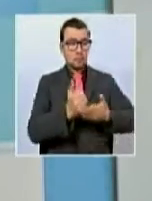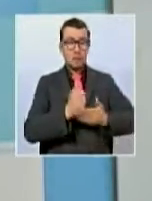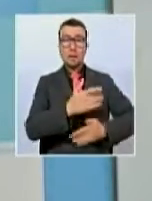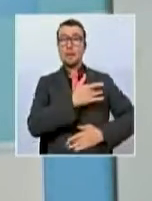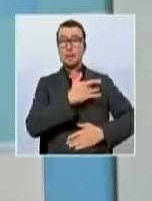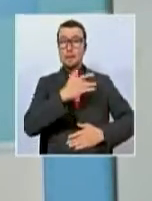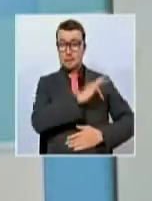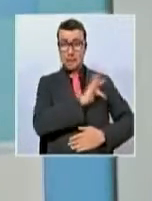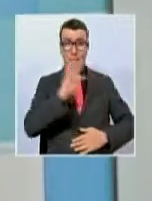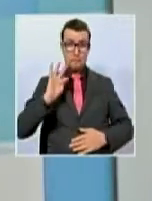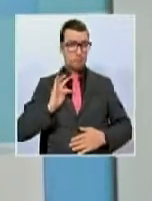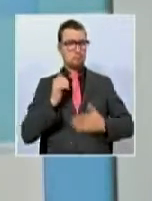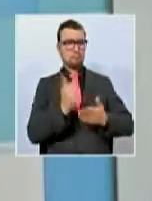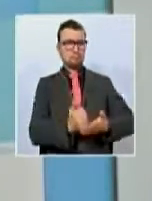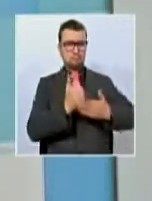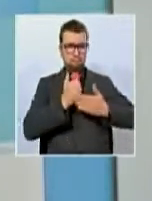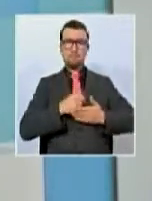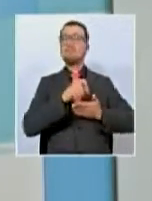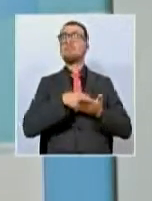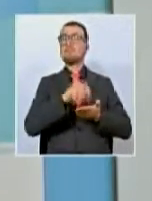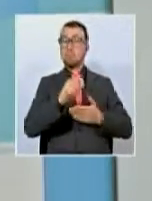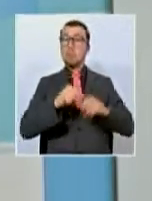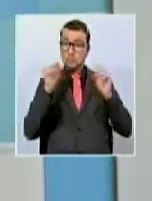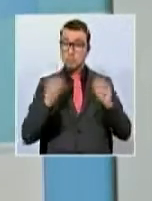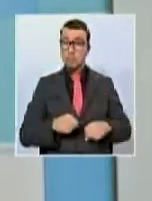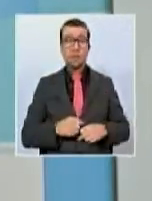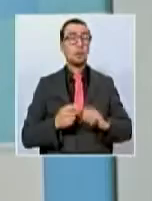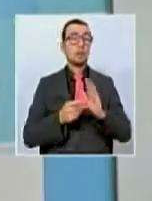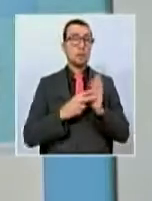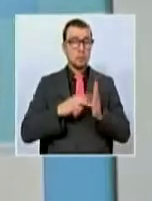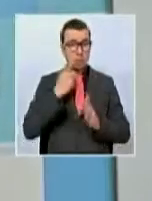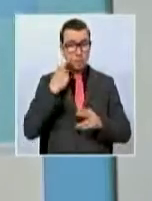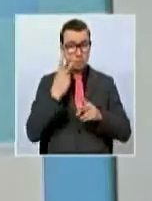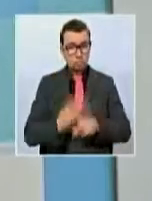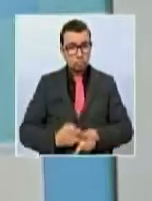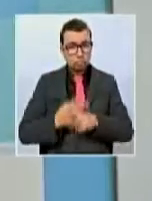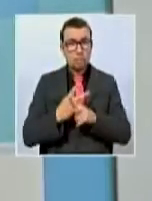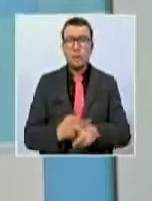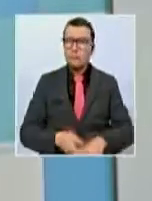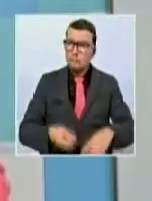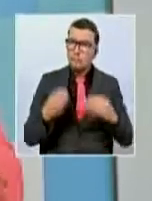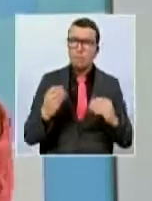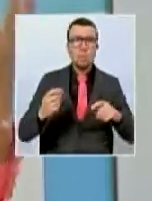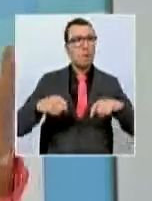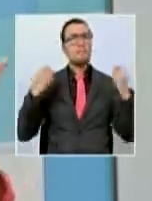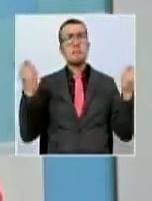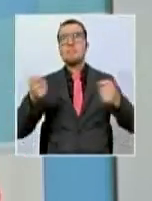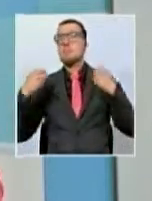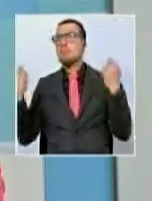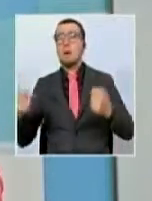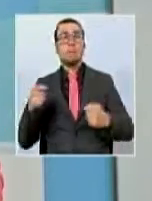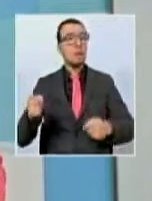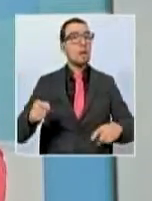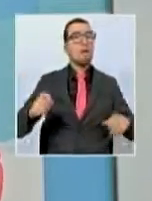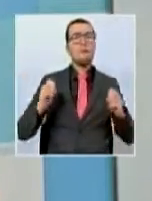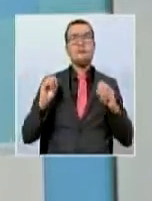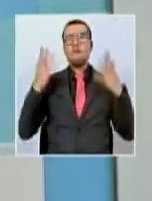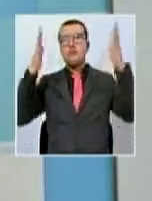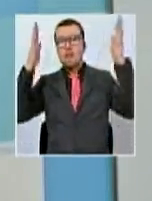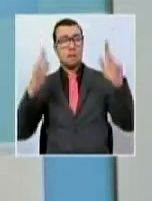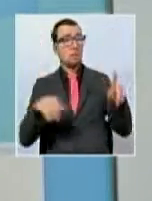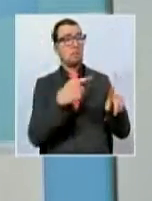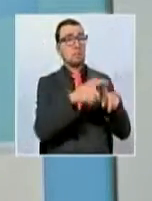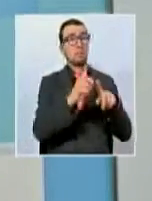o indicación terapéutica aprobada. Entonces tenemos que tener cuidado, se están vendiendo muchos ambulantes en las ferias, hay que